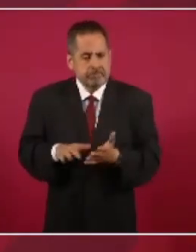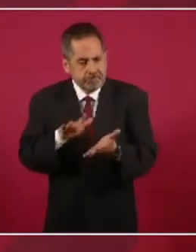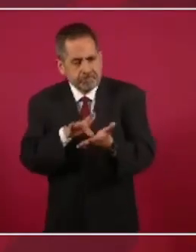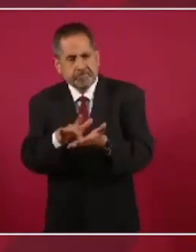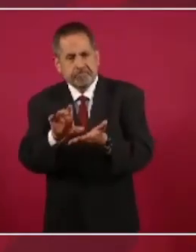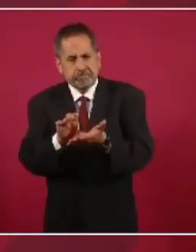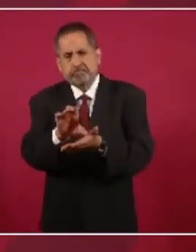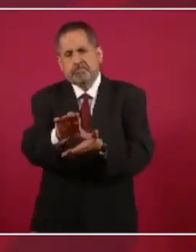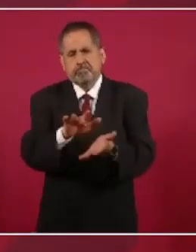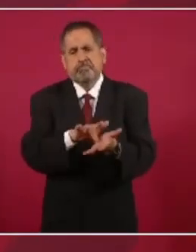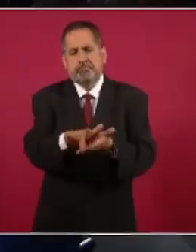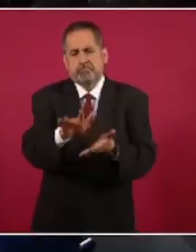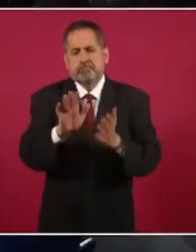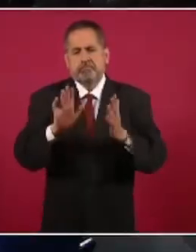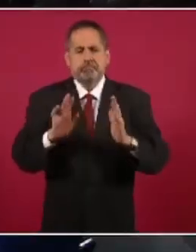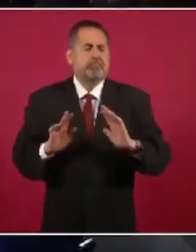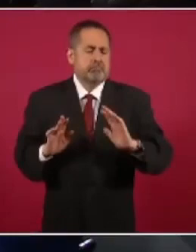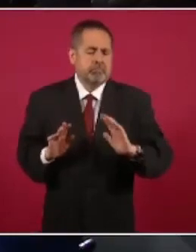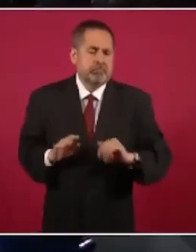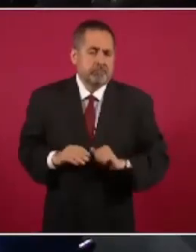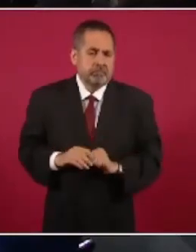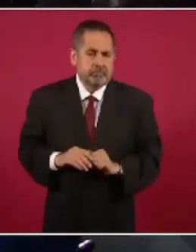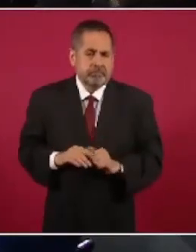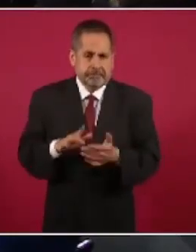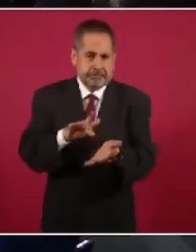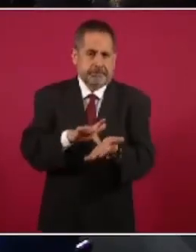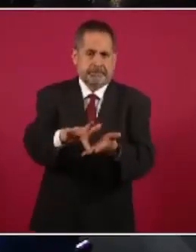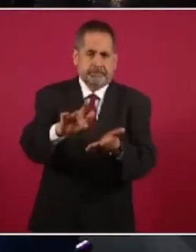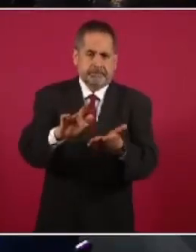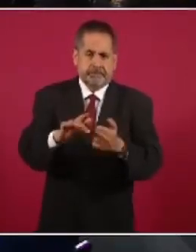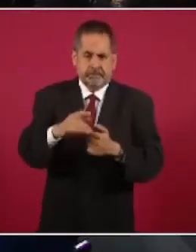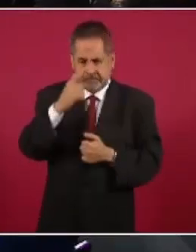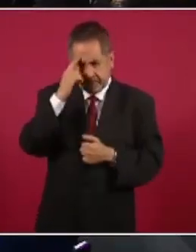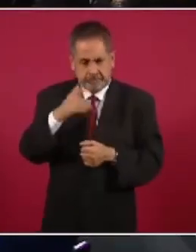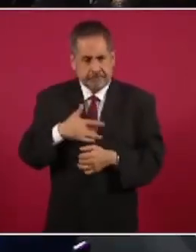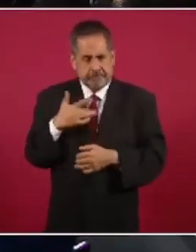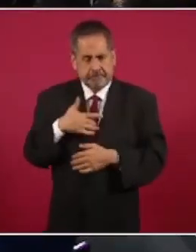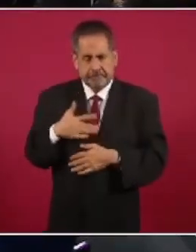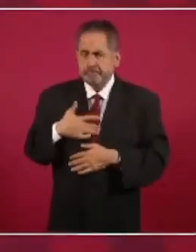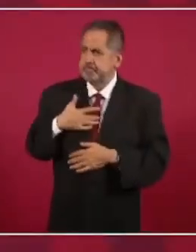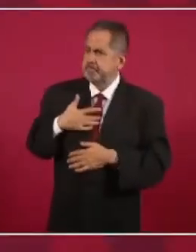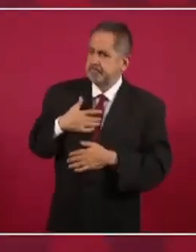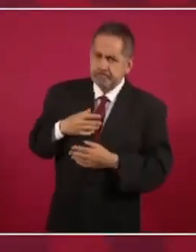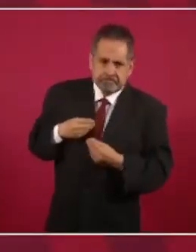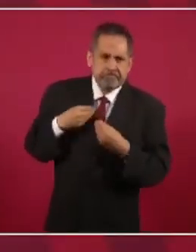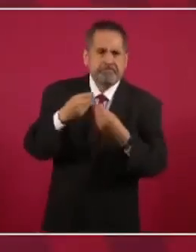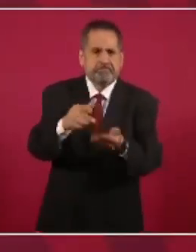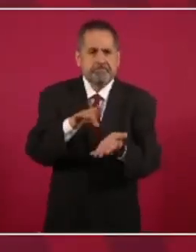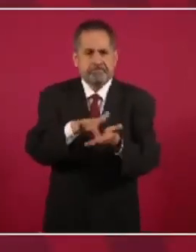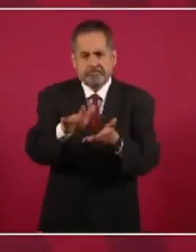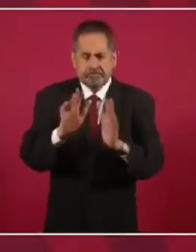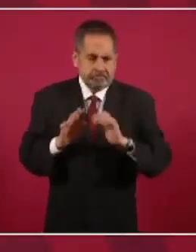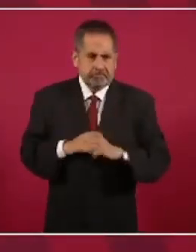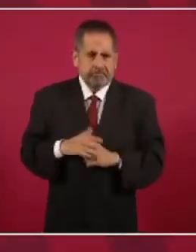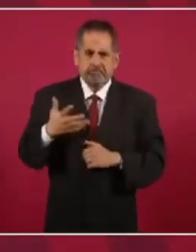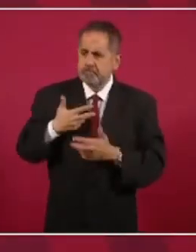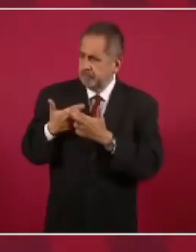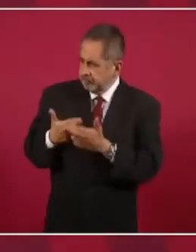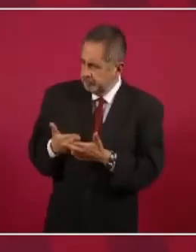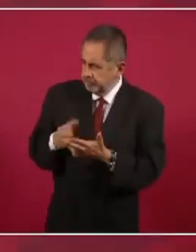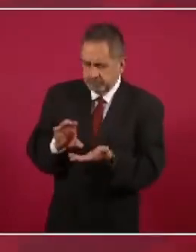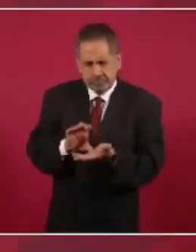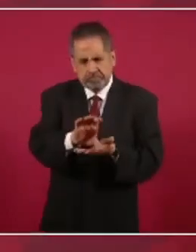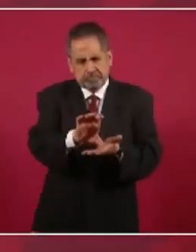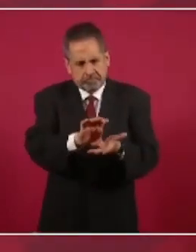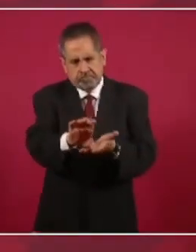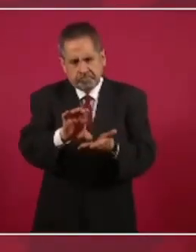esto nos nace y tenemos los recursos para eso.